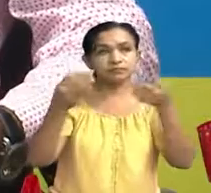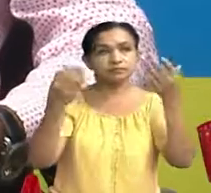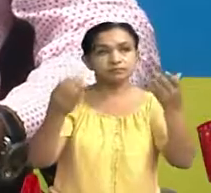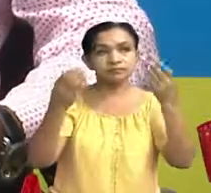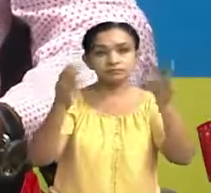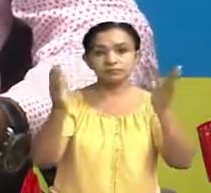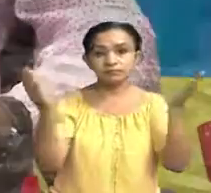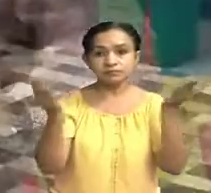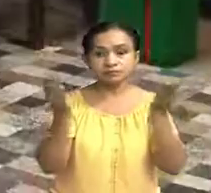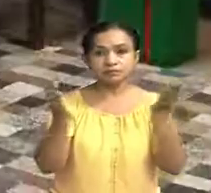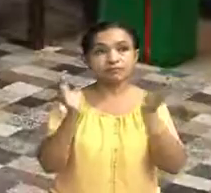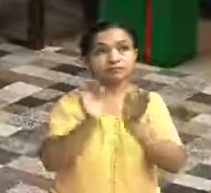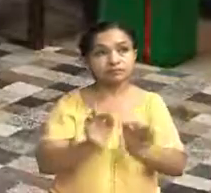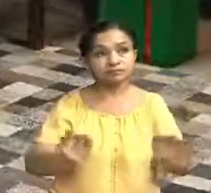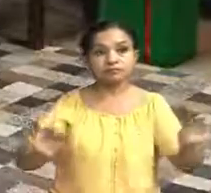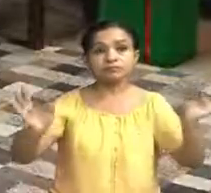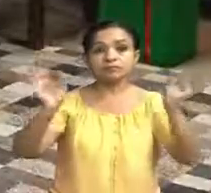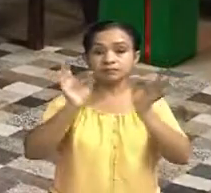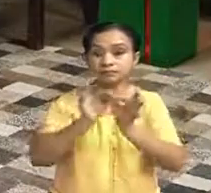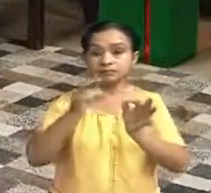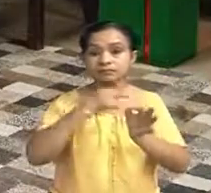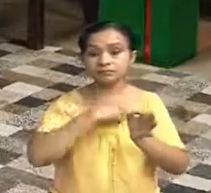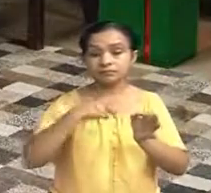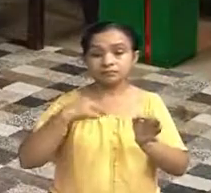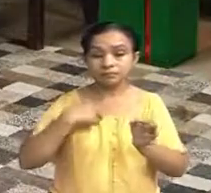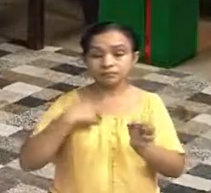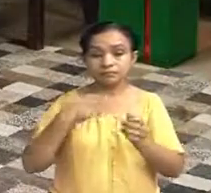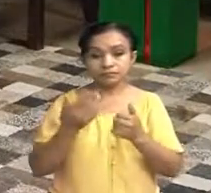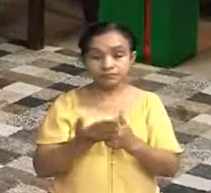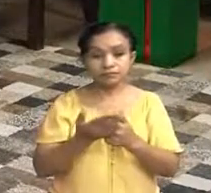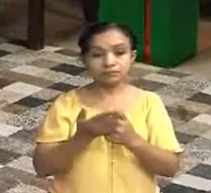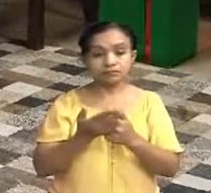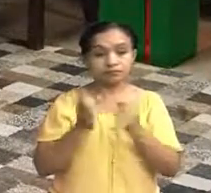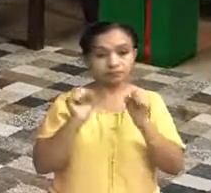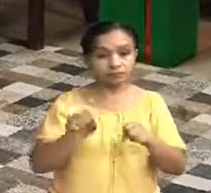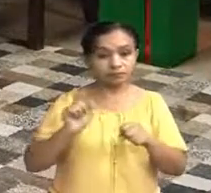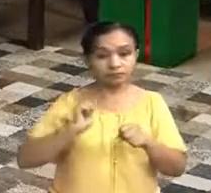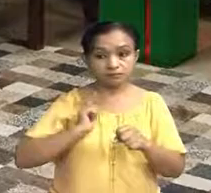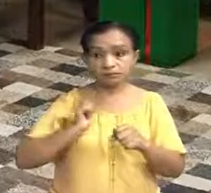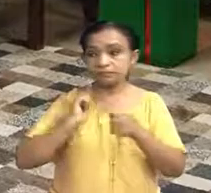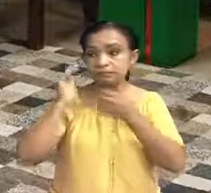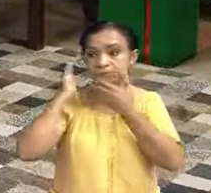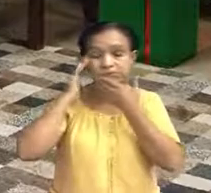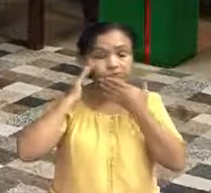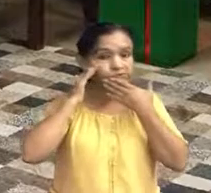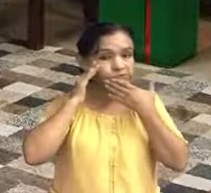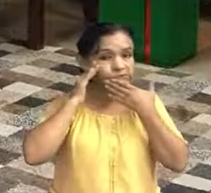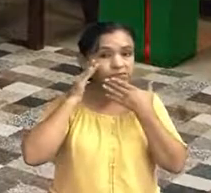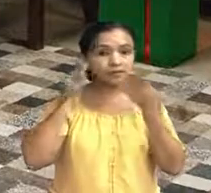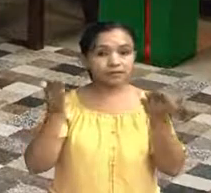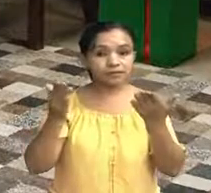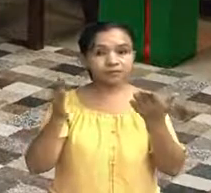causas primordiales que se presentan o que dan la parálisis facial es el cambio brusco